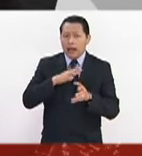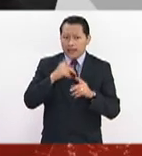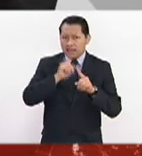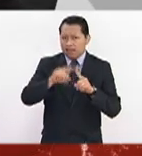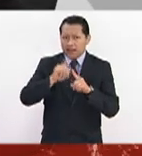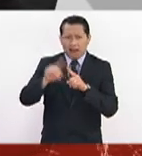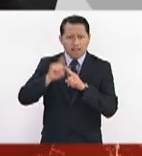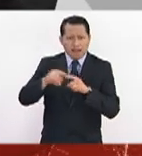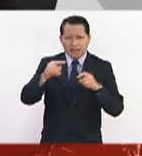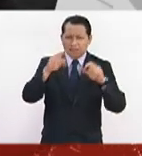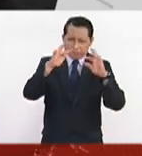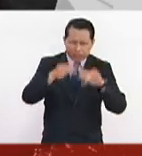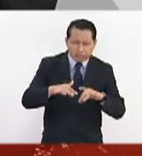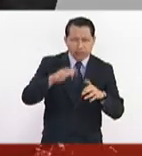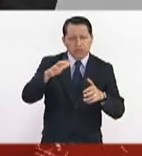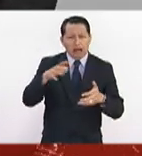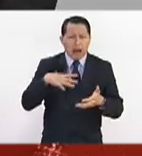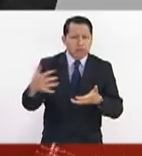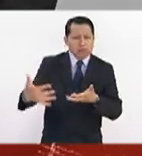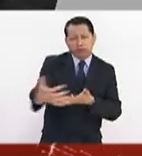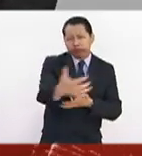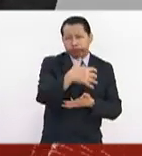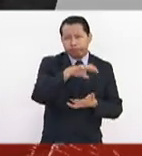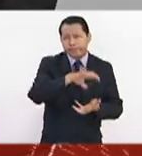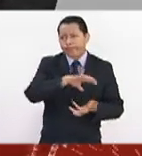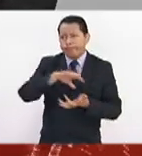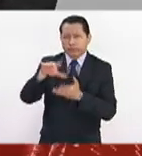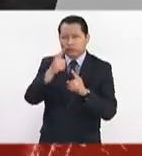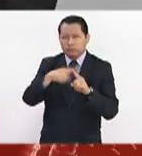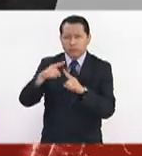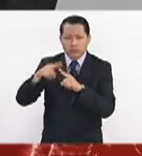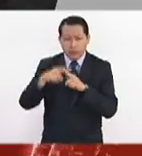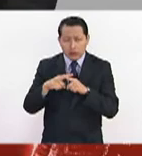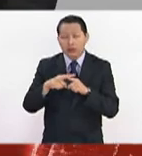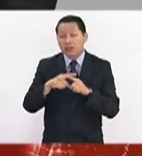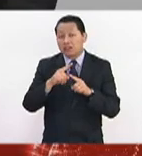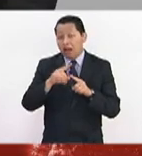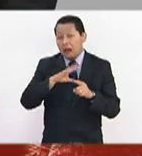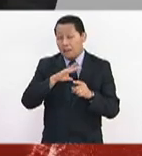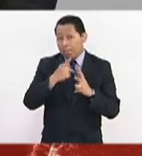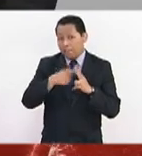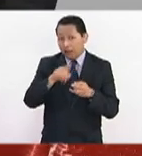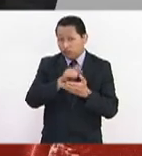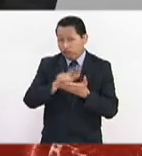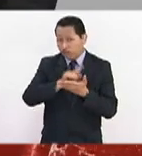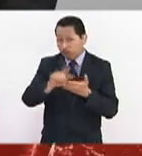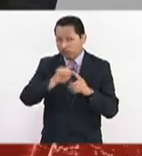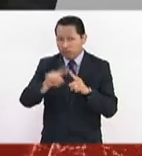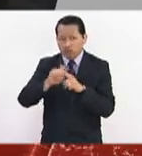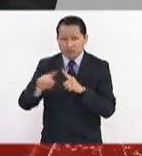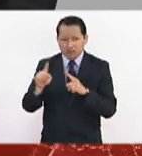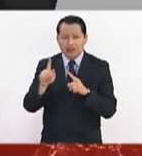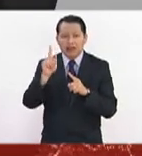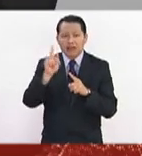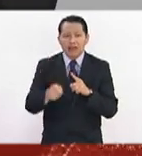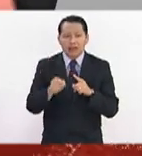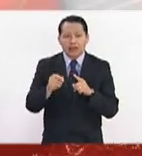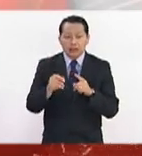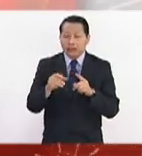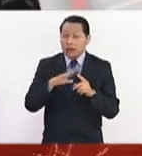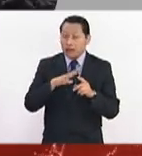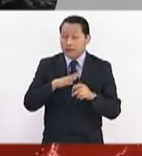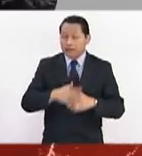escombros y de miles de casas demolidas, que es equivalente a varios estadios